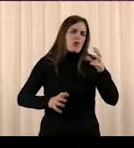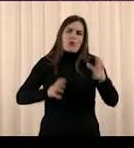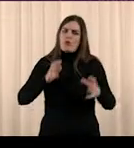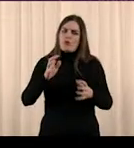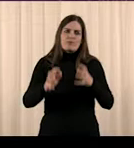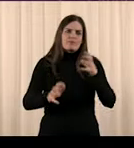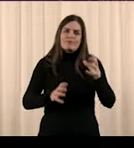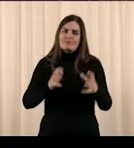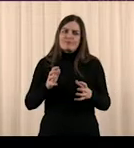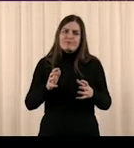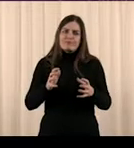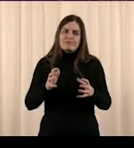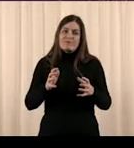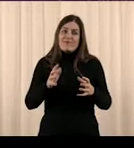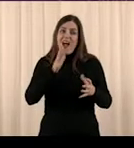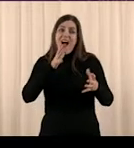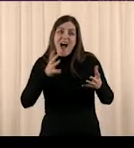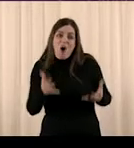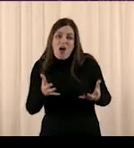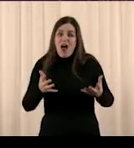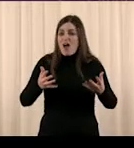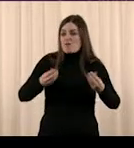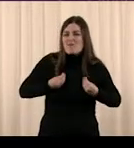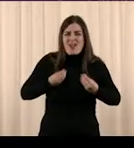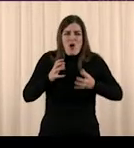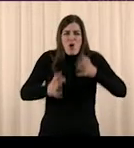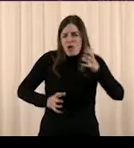Y desde que tu vida se ha complicado,